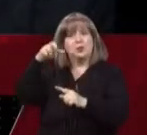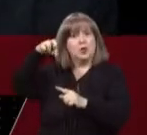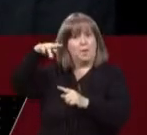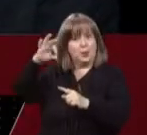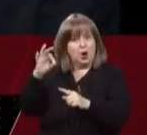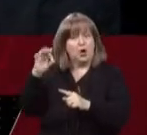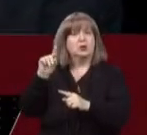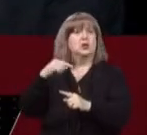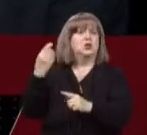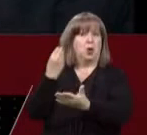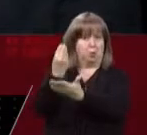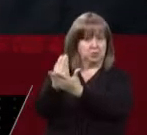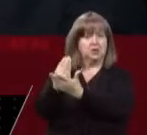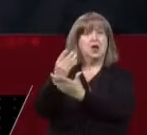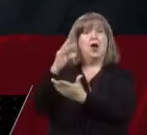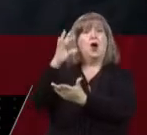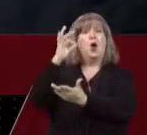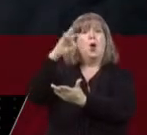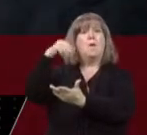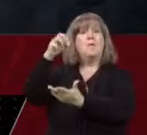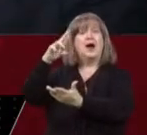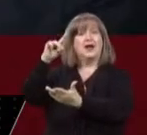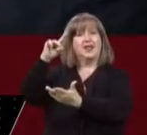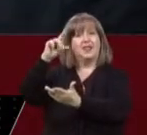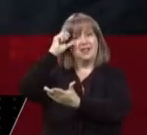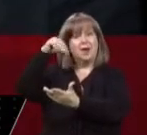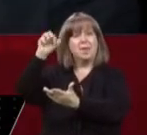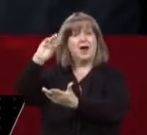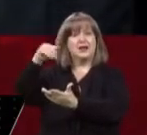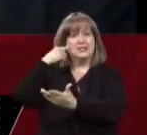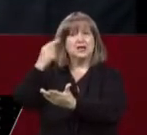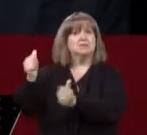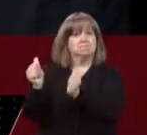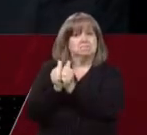tenemos como referente a Omar de Marchi, que además trabaja muy cerca mío, estamos trabajando codo a codo